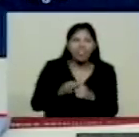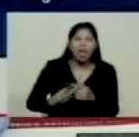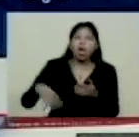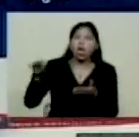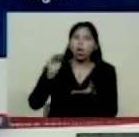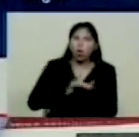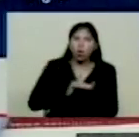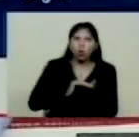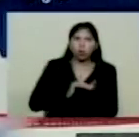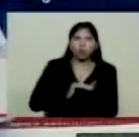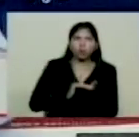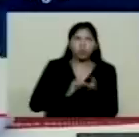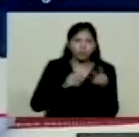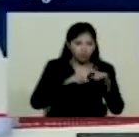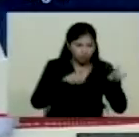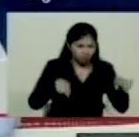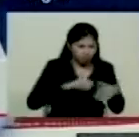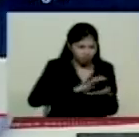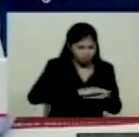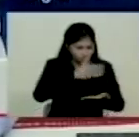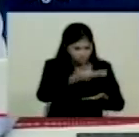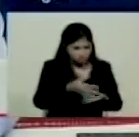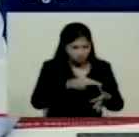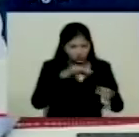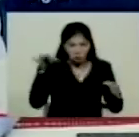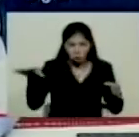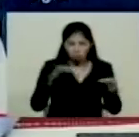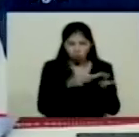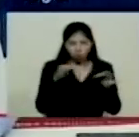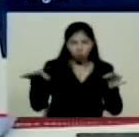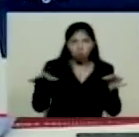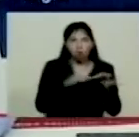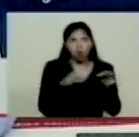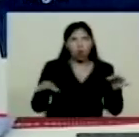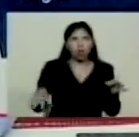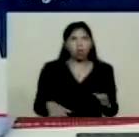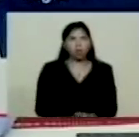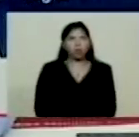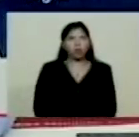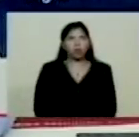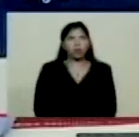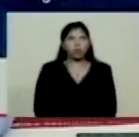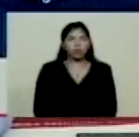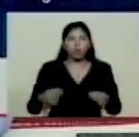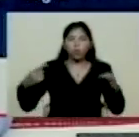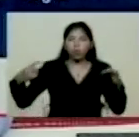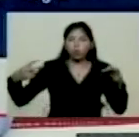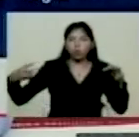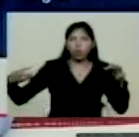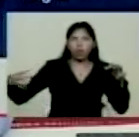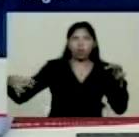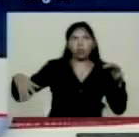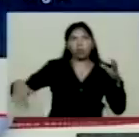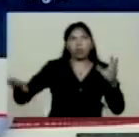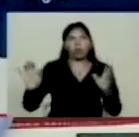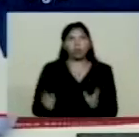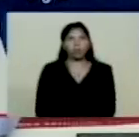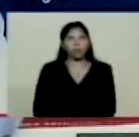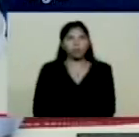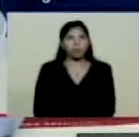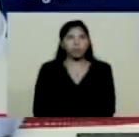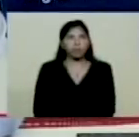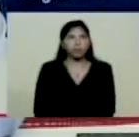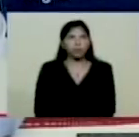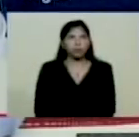No vaya a ser y le ganemos Zulia o Nueva Esparta o Táchira. Por cierto,